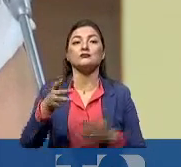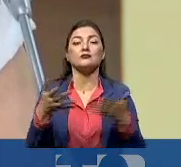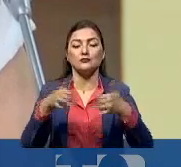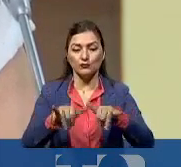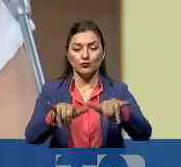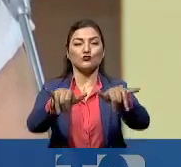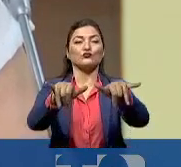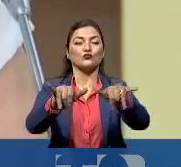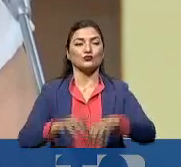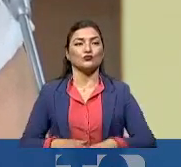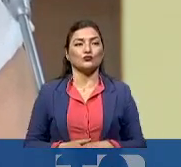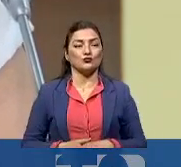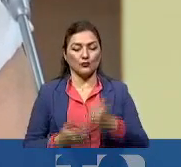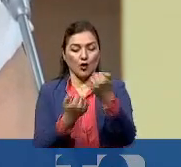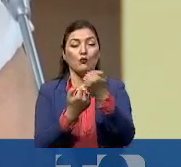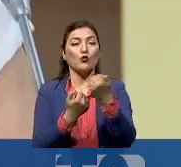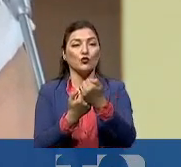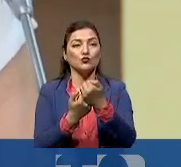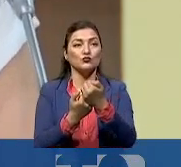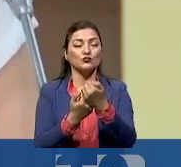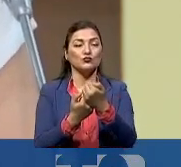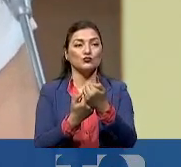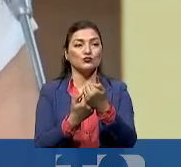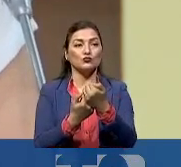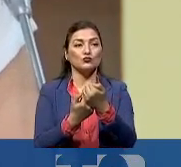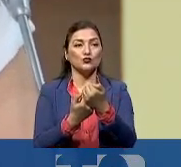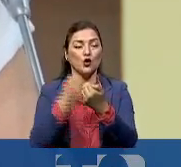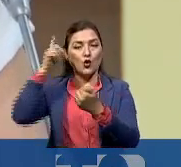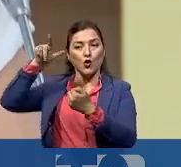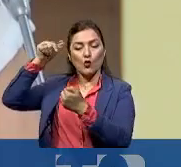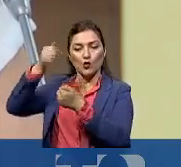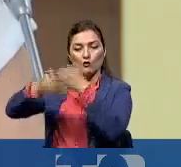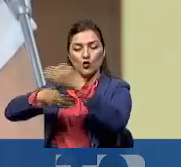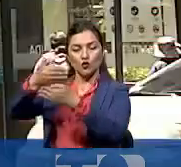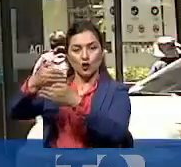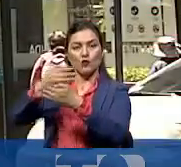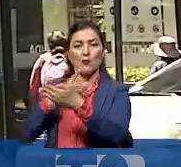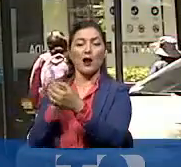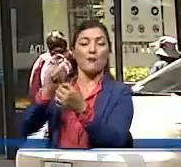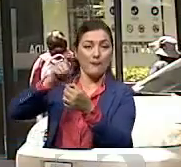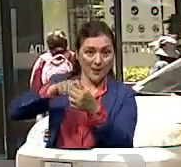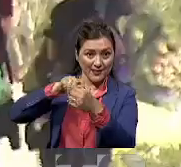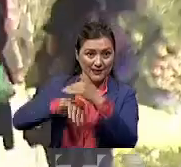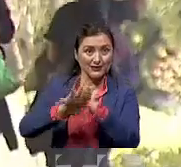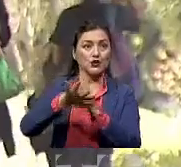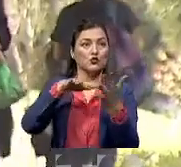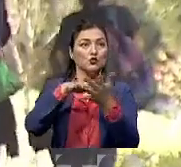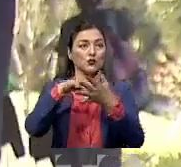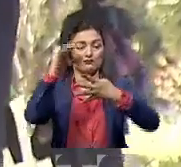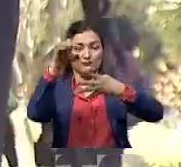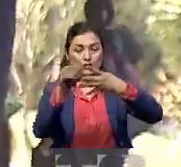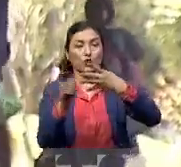continuar con el apoyo por parte de nuestro gobierno del proceso de admisión según la secretaría de educación superior